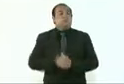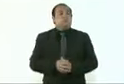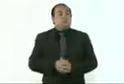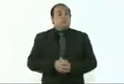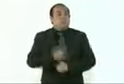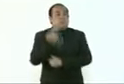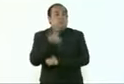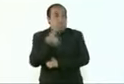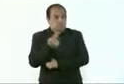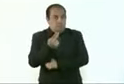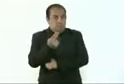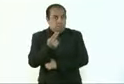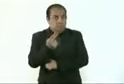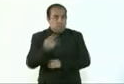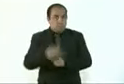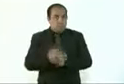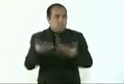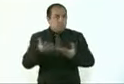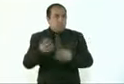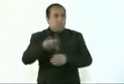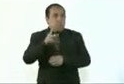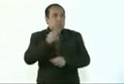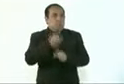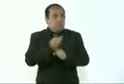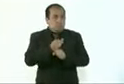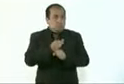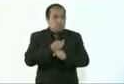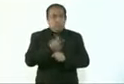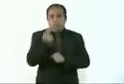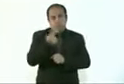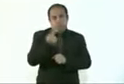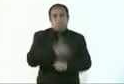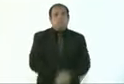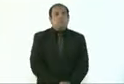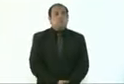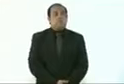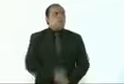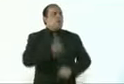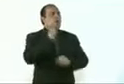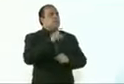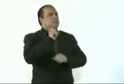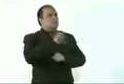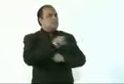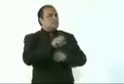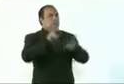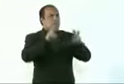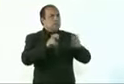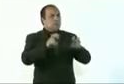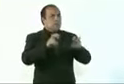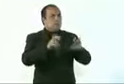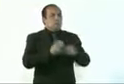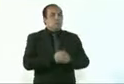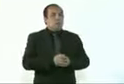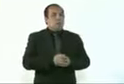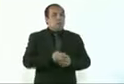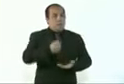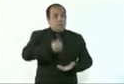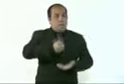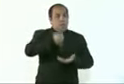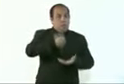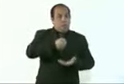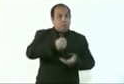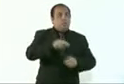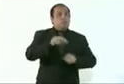necesario, se haría, pero por el momento no es necesario. Ok, y también este tema de kit médicos que se